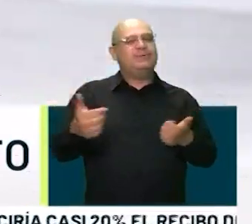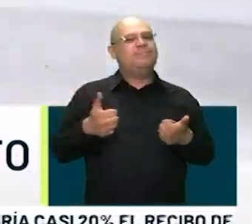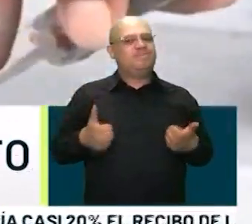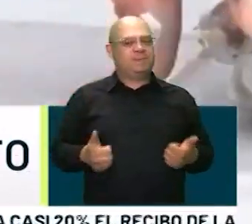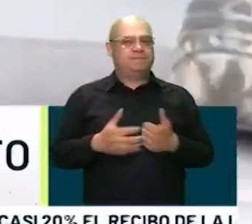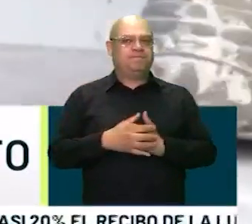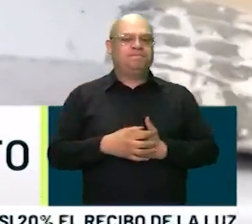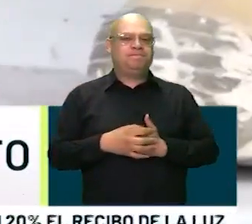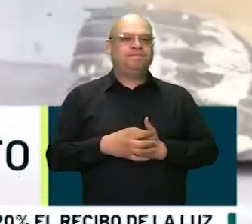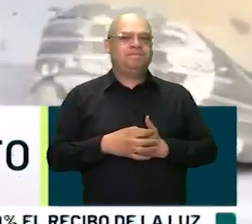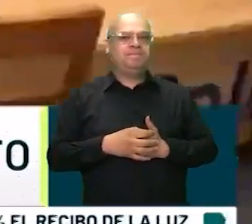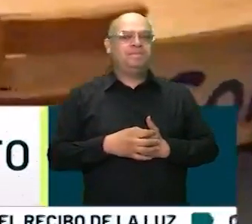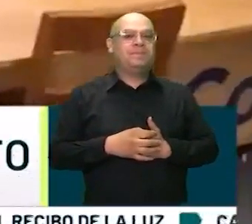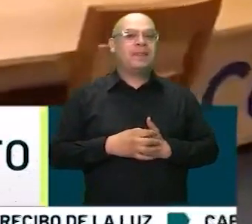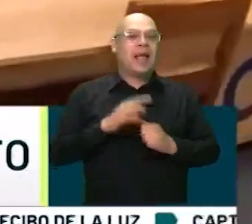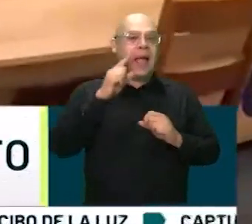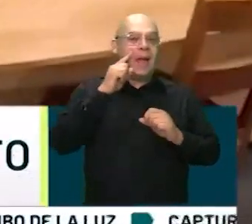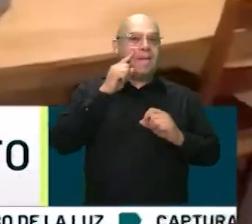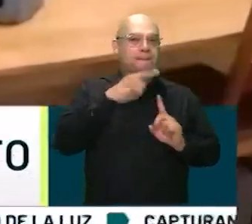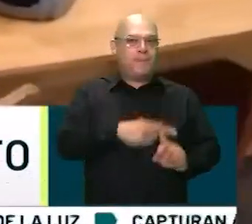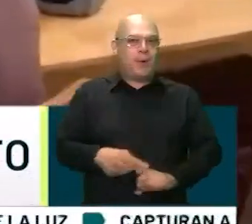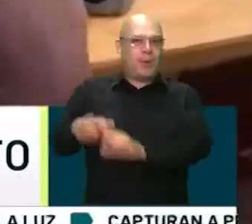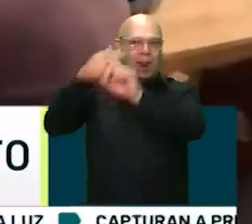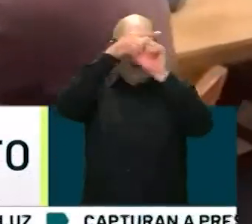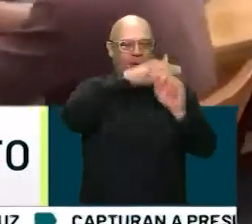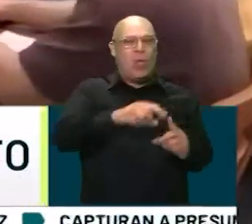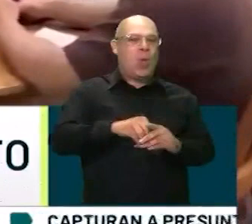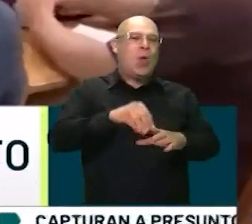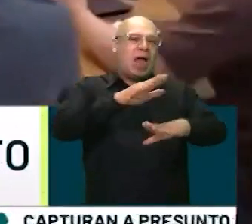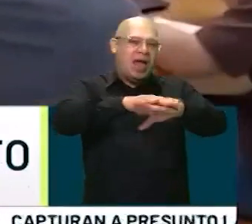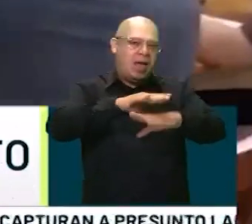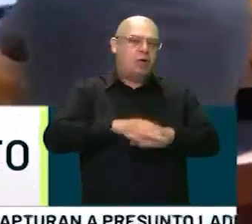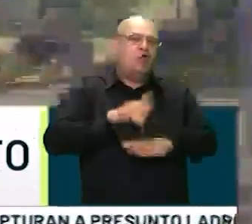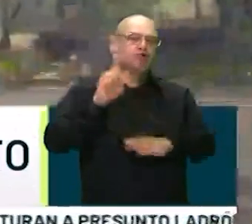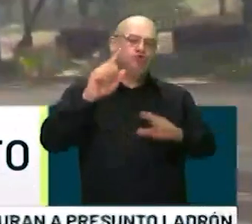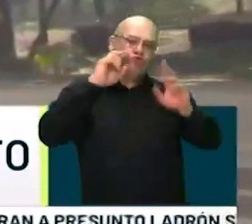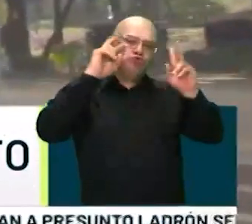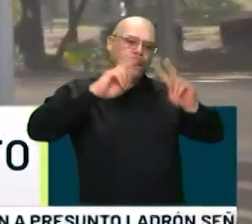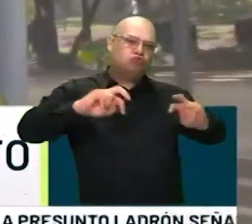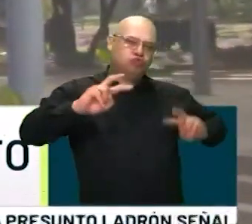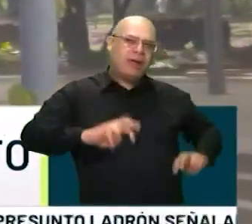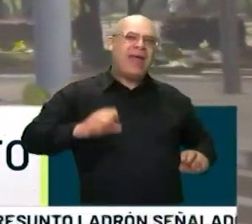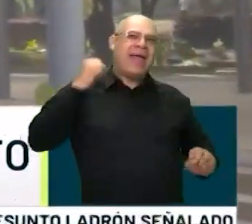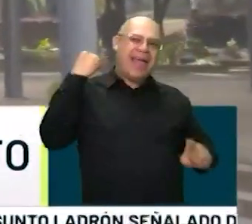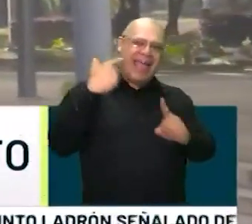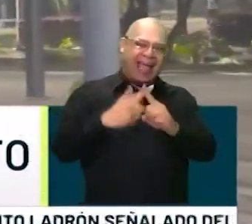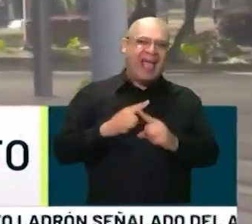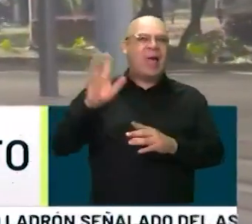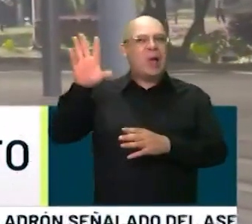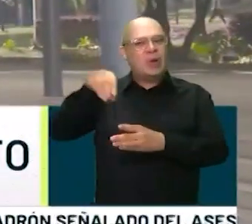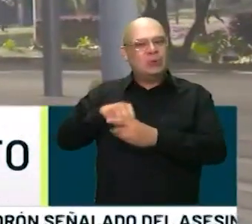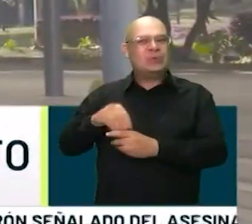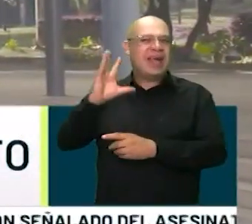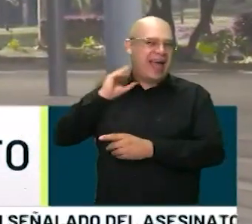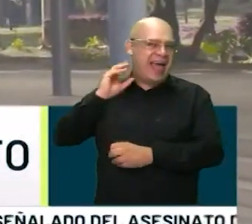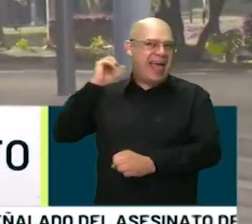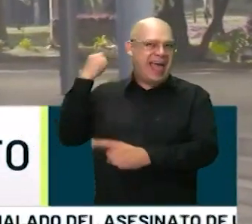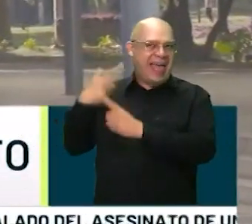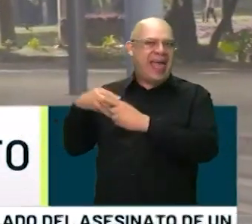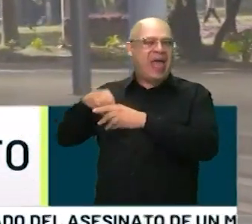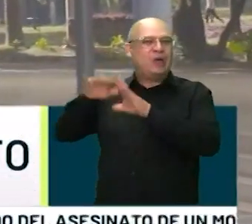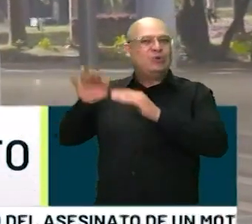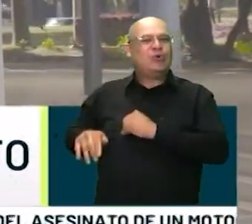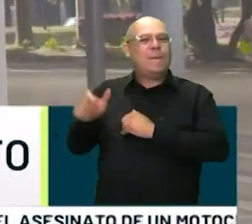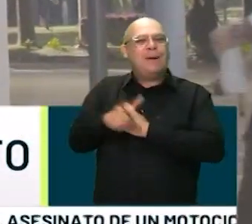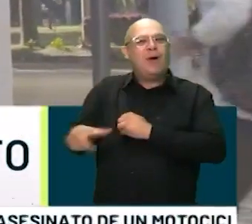la procuraduría general de la nación ha anunciado investigaciones a exfuncionarios de la Administración anterior por supuestas